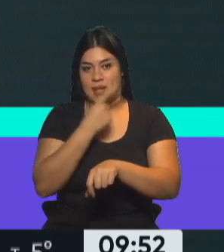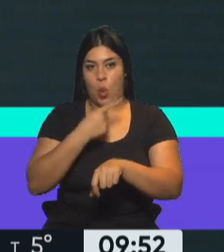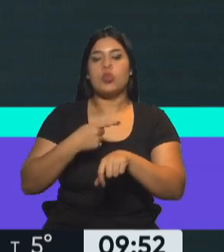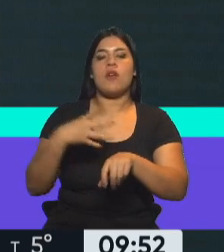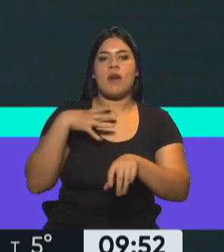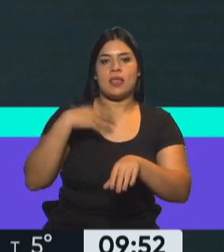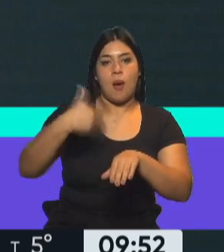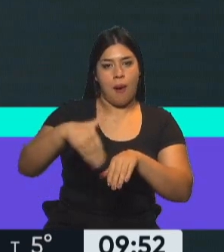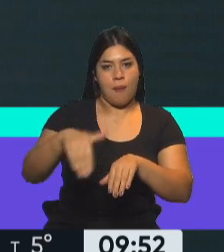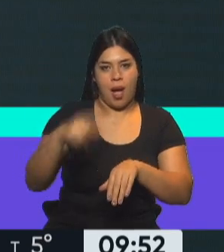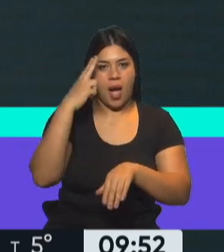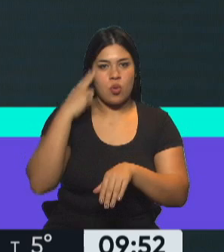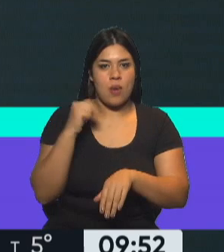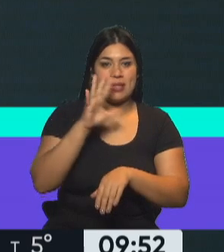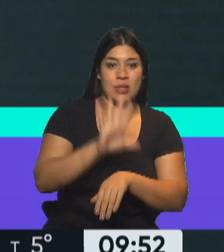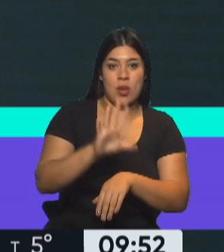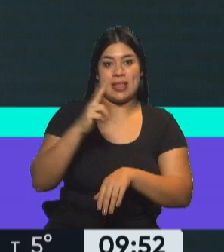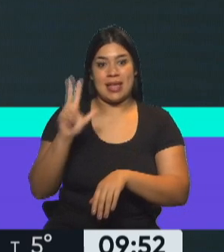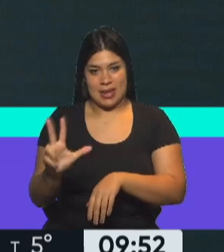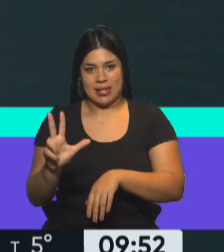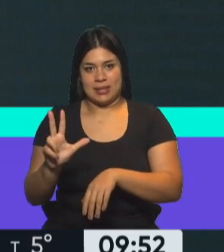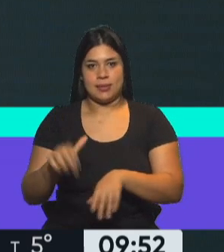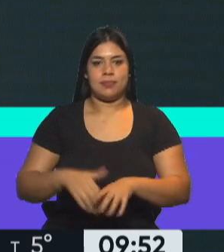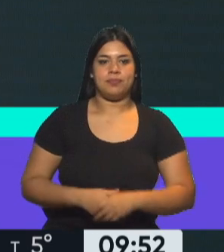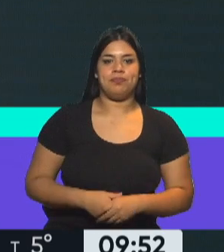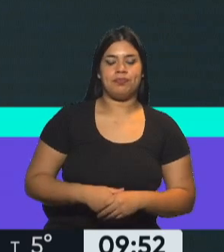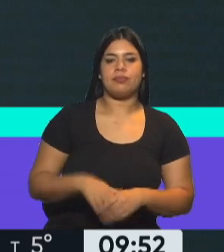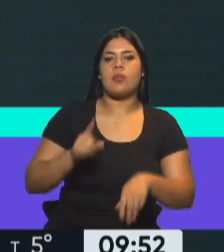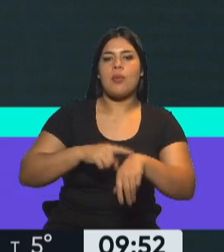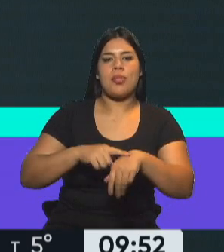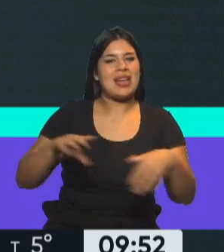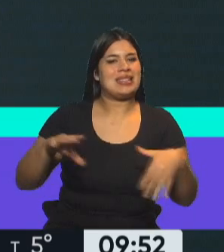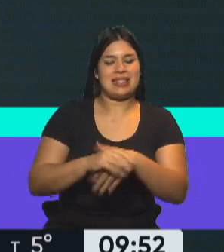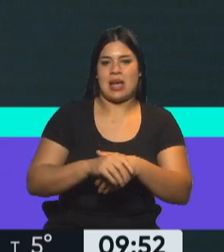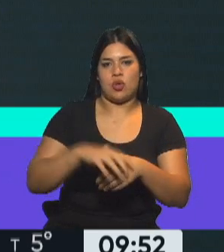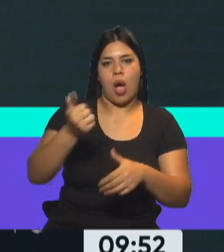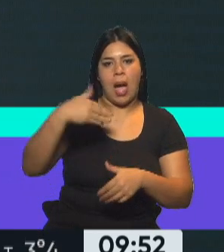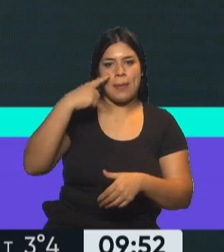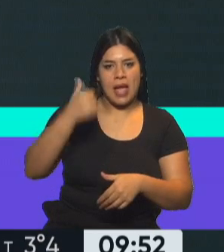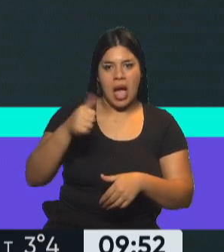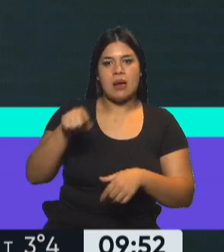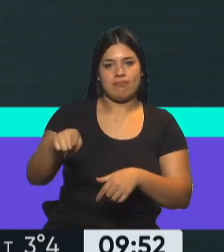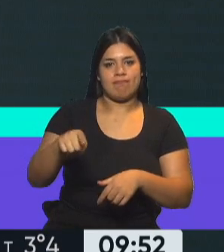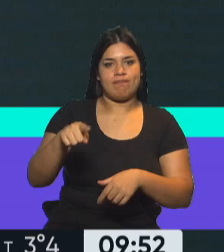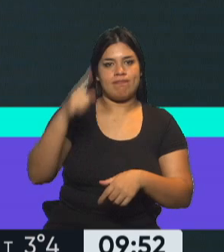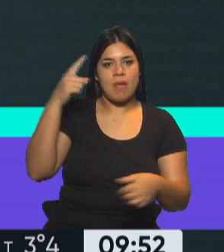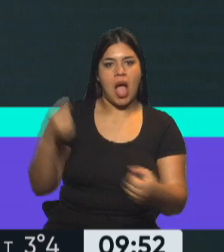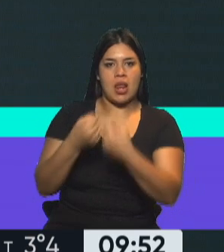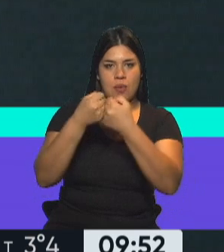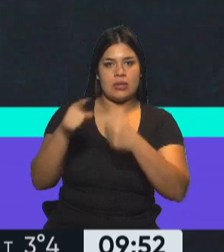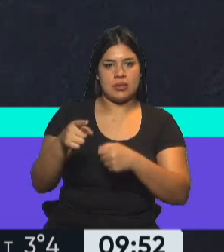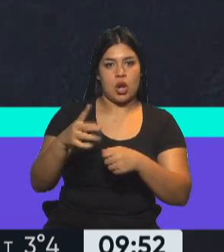las 9:53, que es el horario exacto del atentado a la sede de la AMIA al cumplirse un nuevo aniversario, que será el próximo